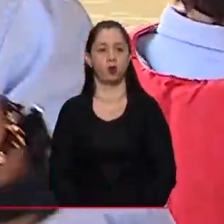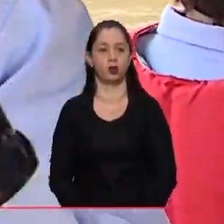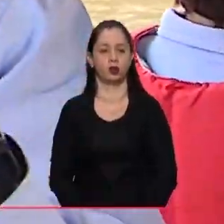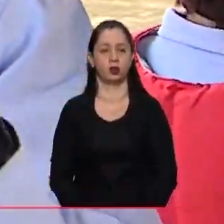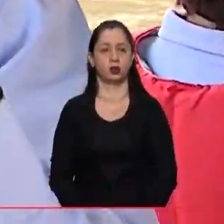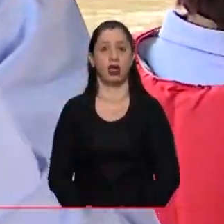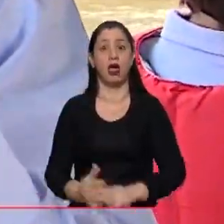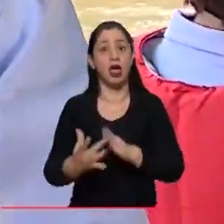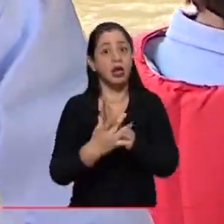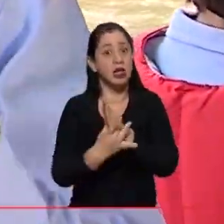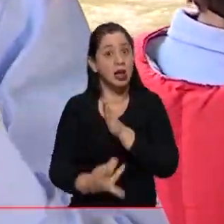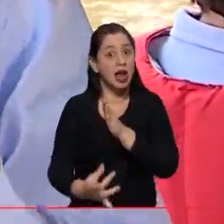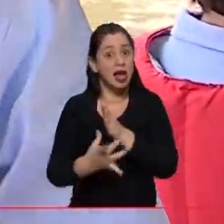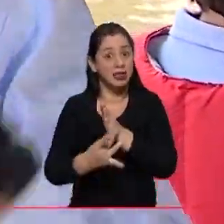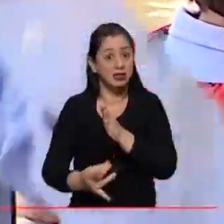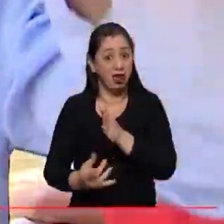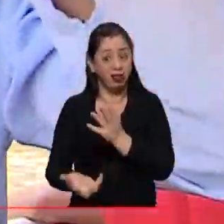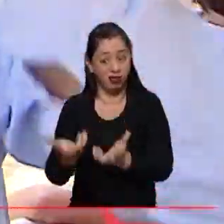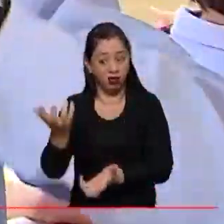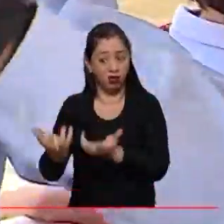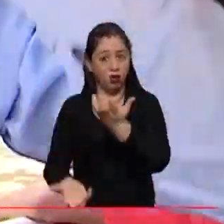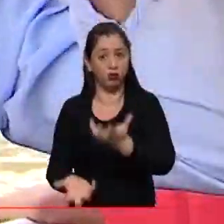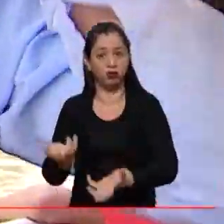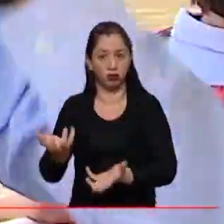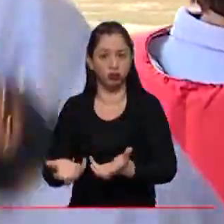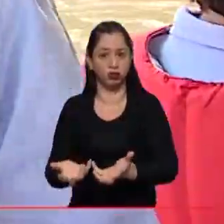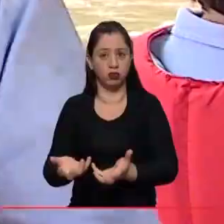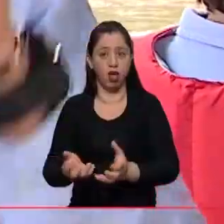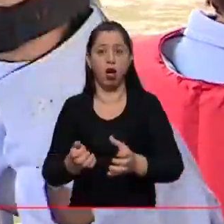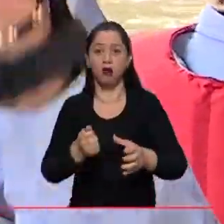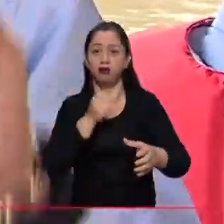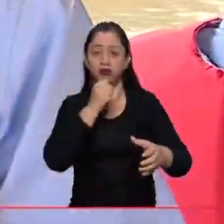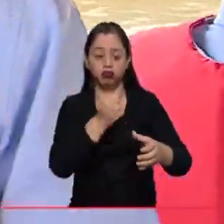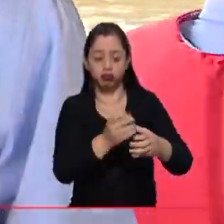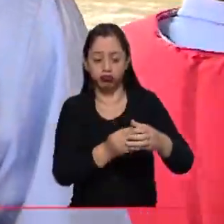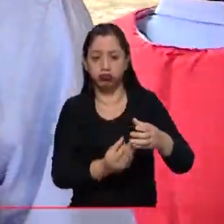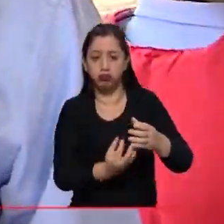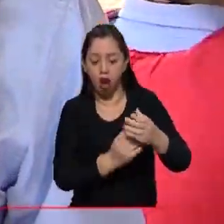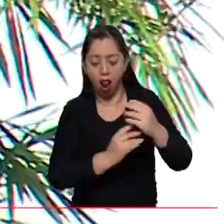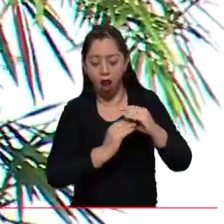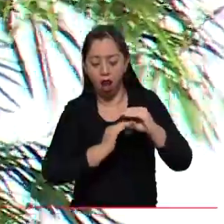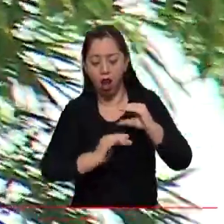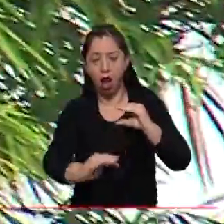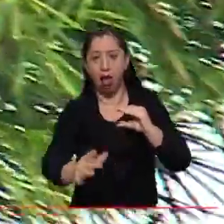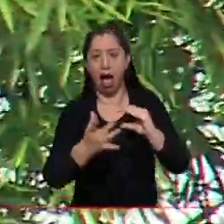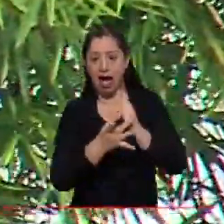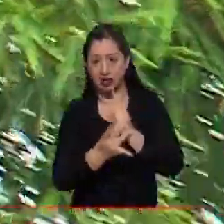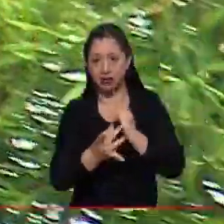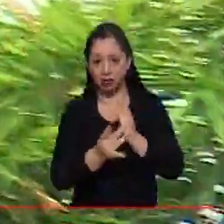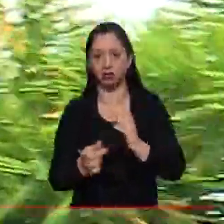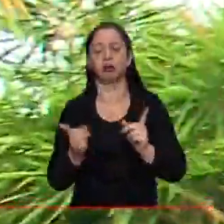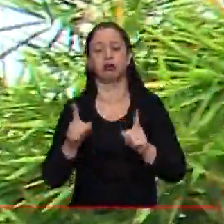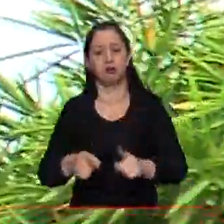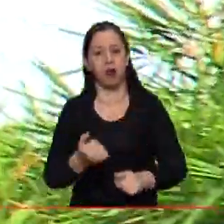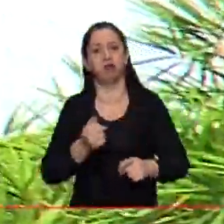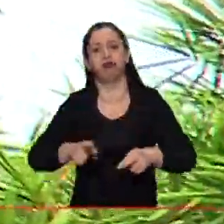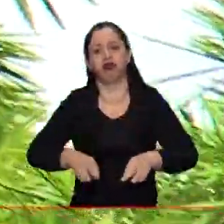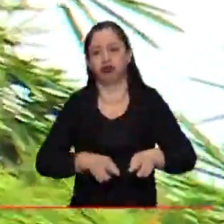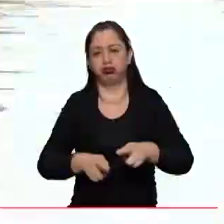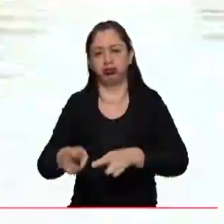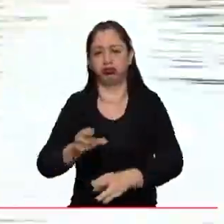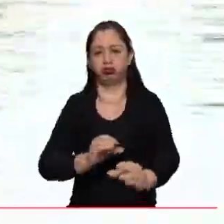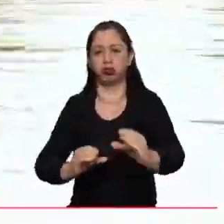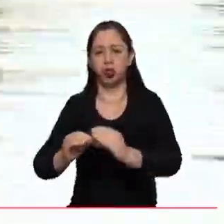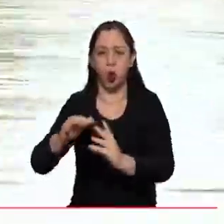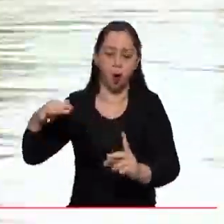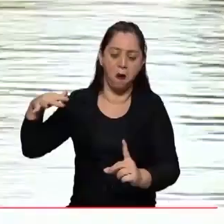el aceite de cocina usado por el fregadero de mi casa que está en el barrio tal, eso viene directamente al río Cauca y